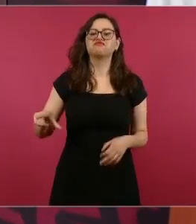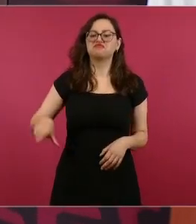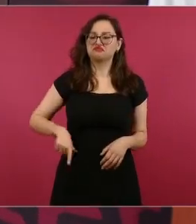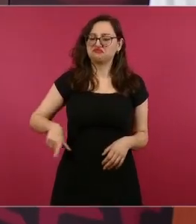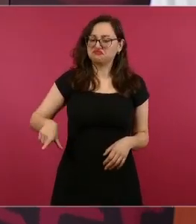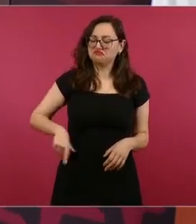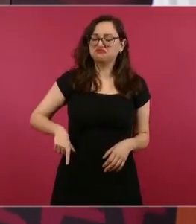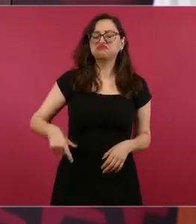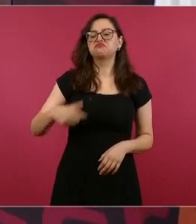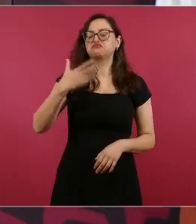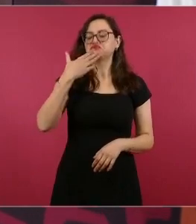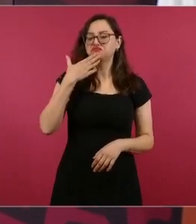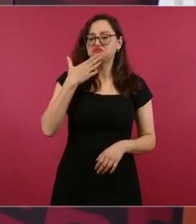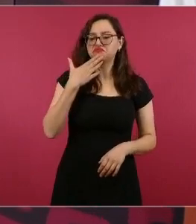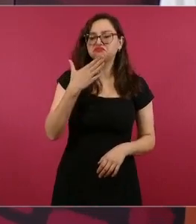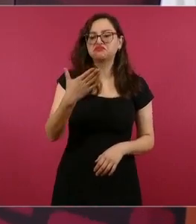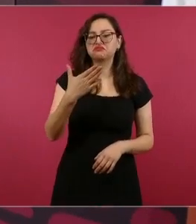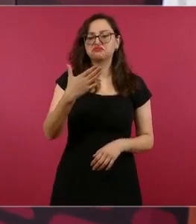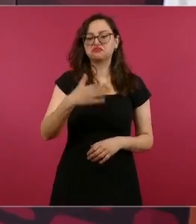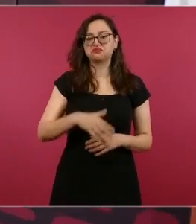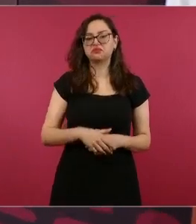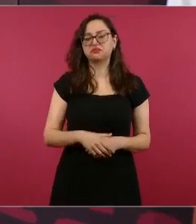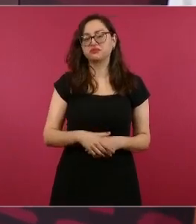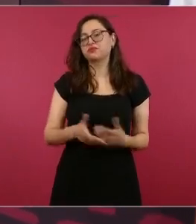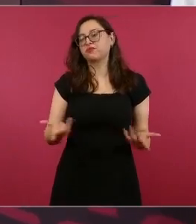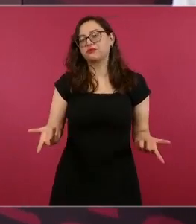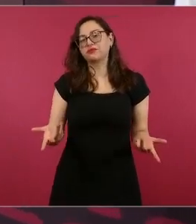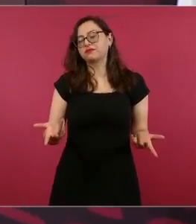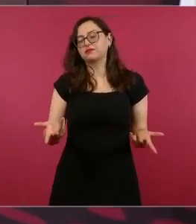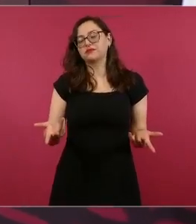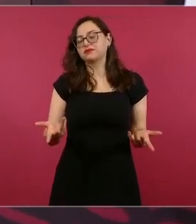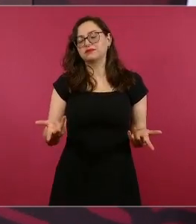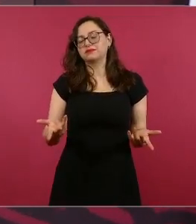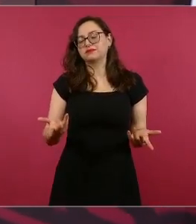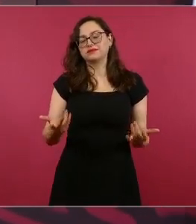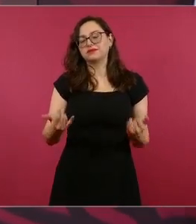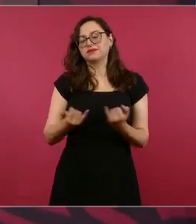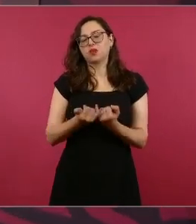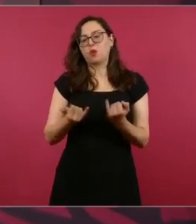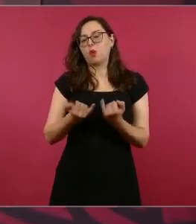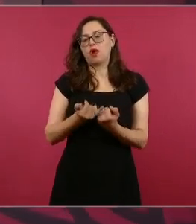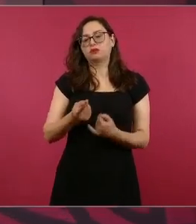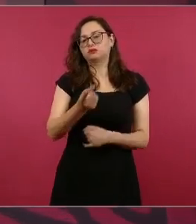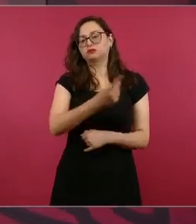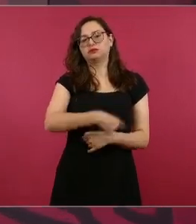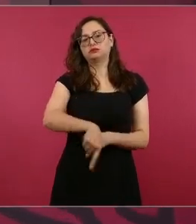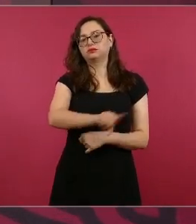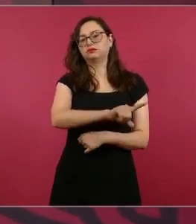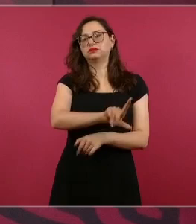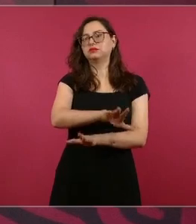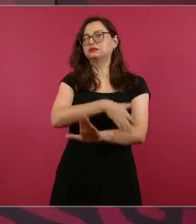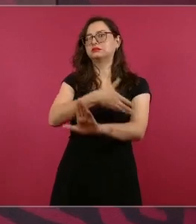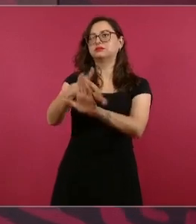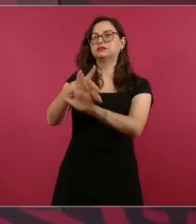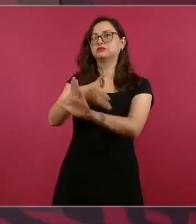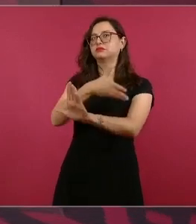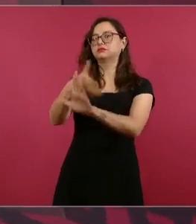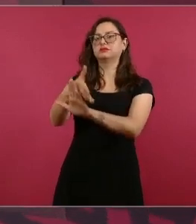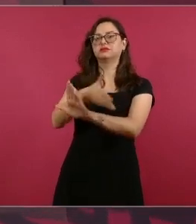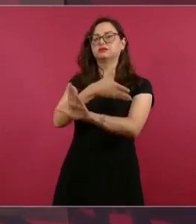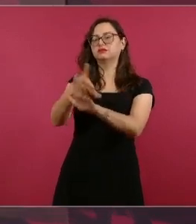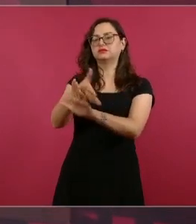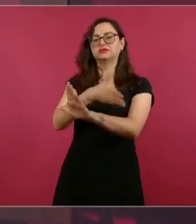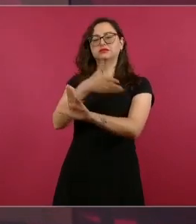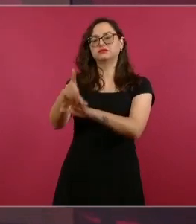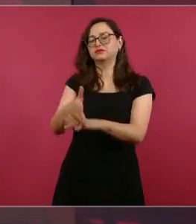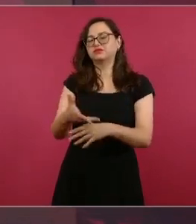gobernador que está enfrentando, como está sucediendo también en Sonora,